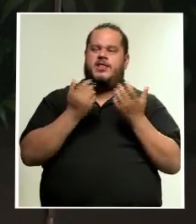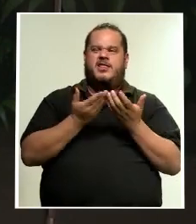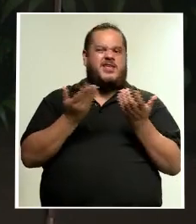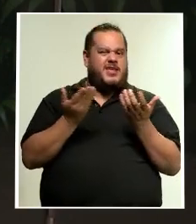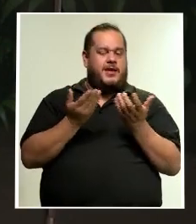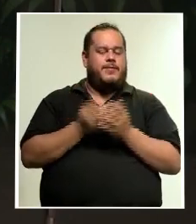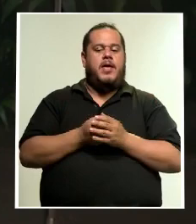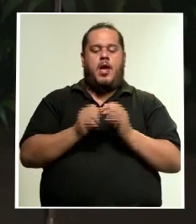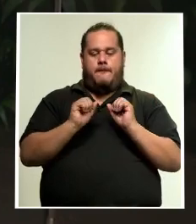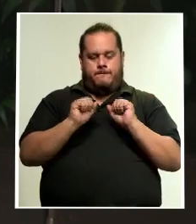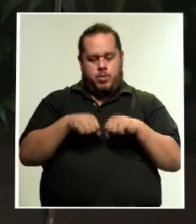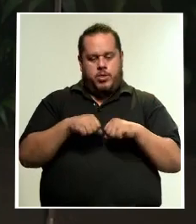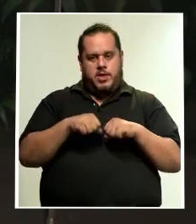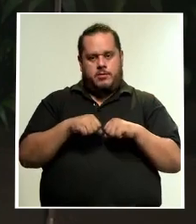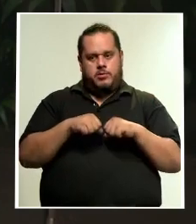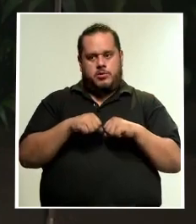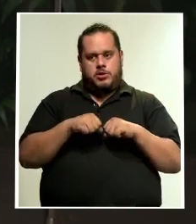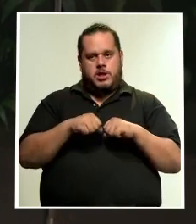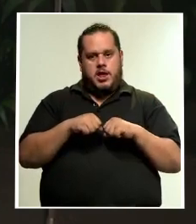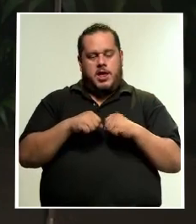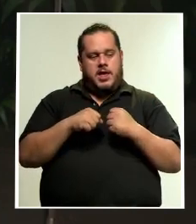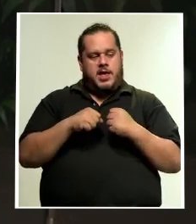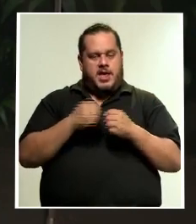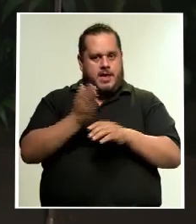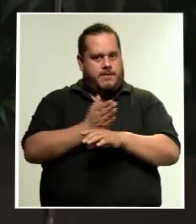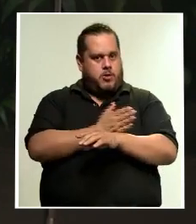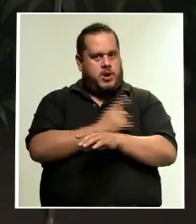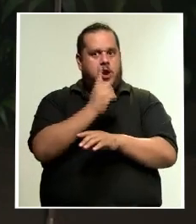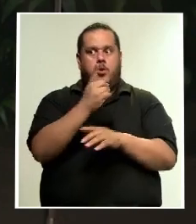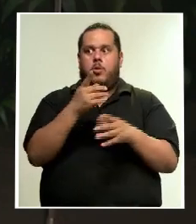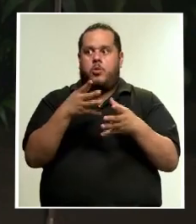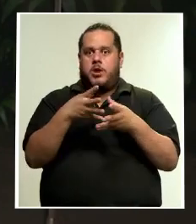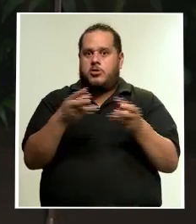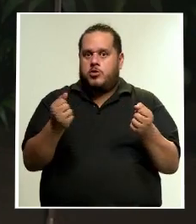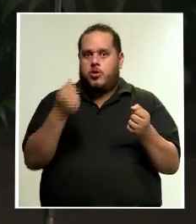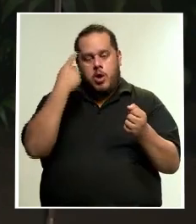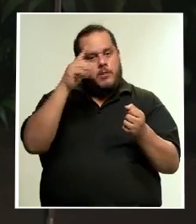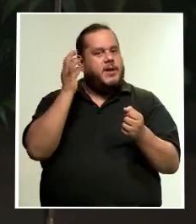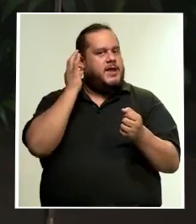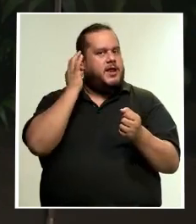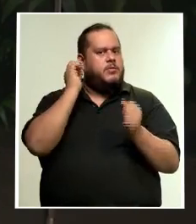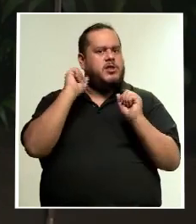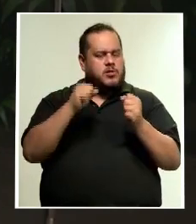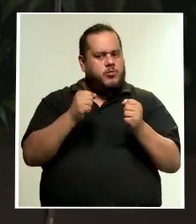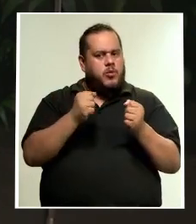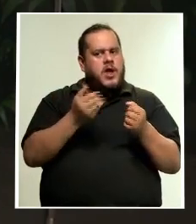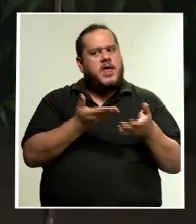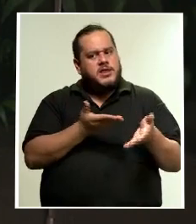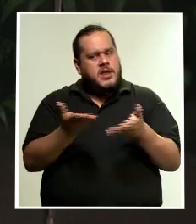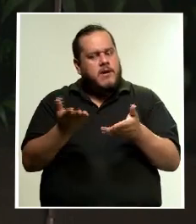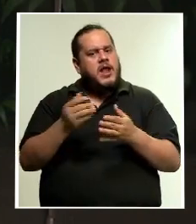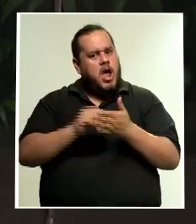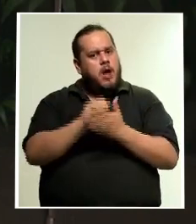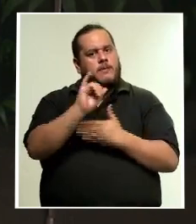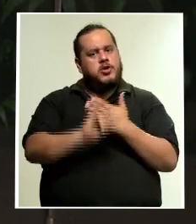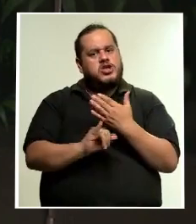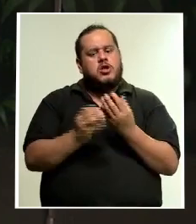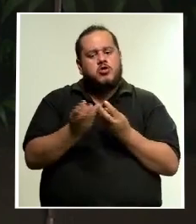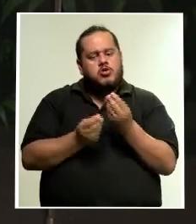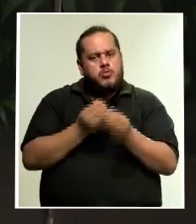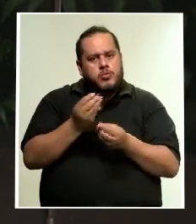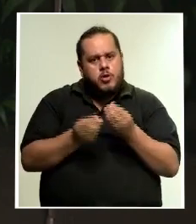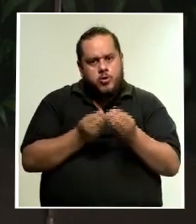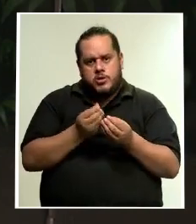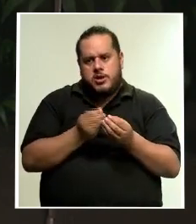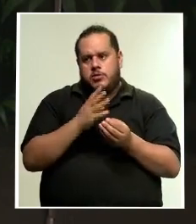podamos generar una solución para que lleven adelante estas mujeres proyectos productivos y que no solamente reciban